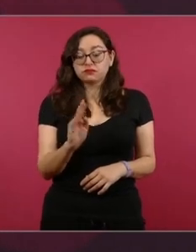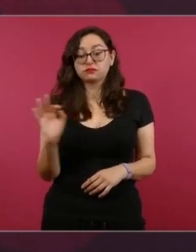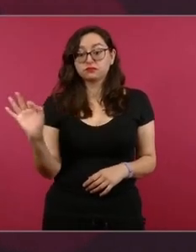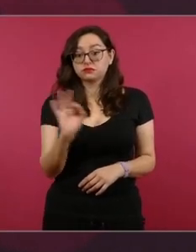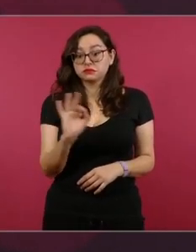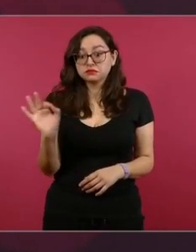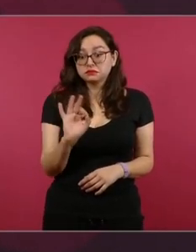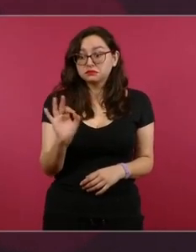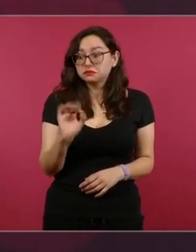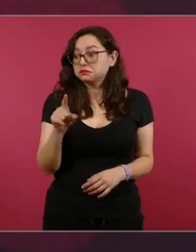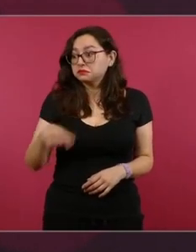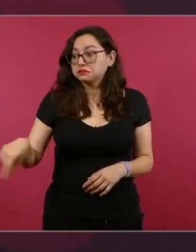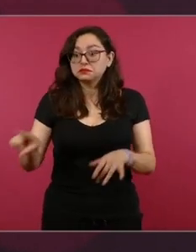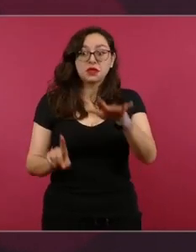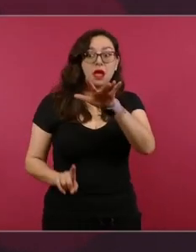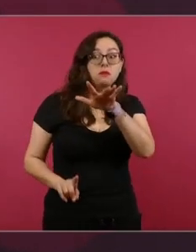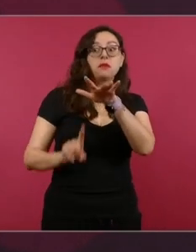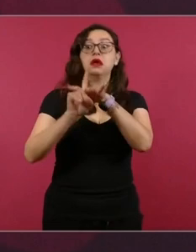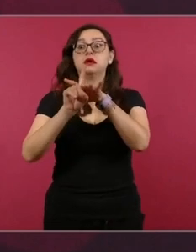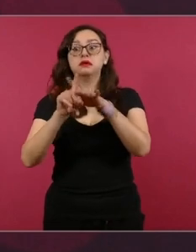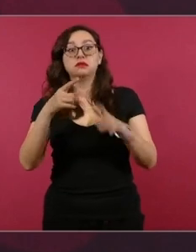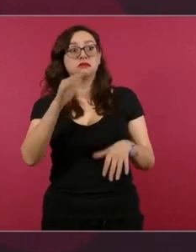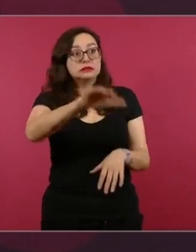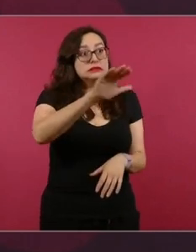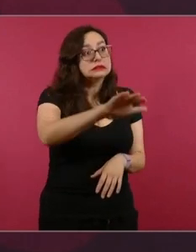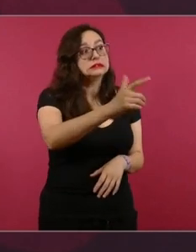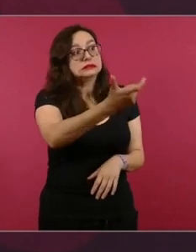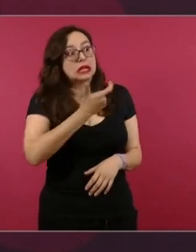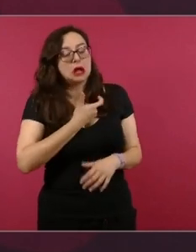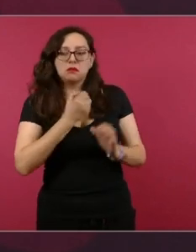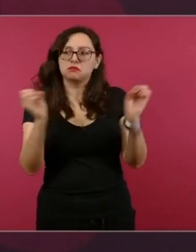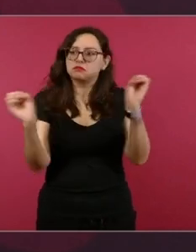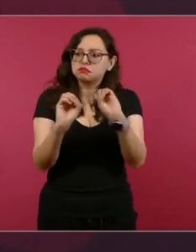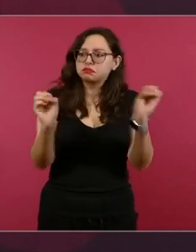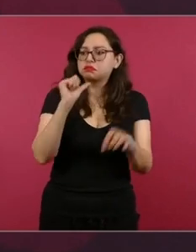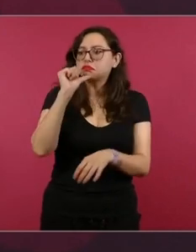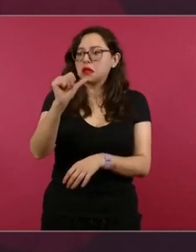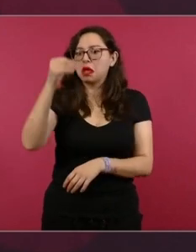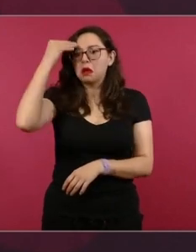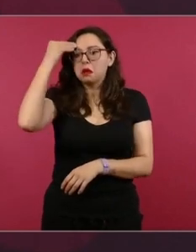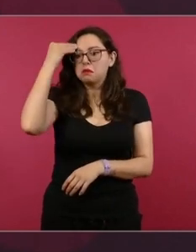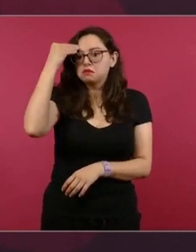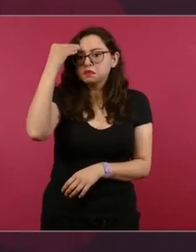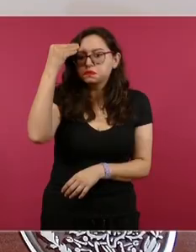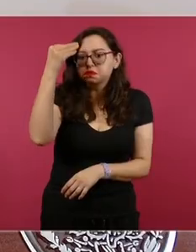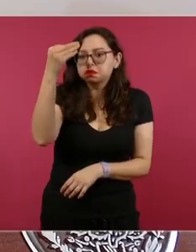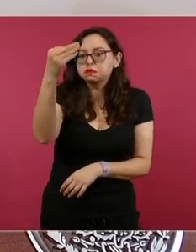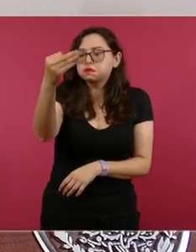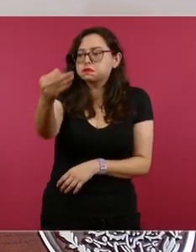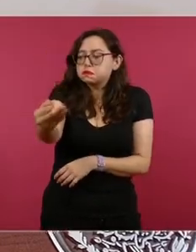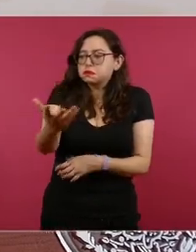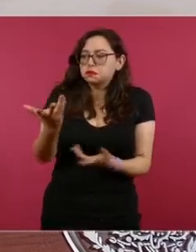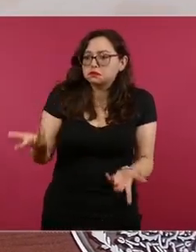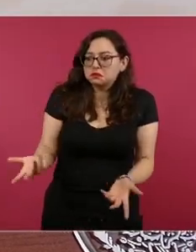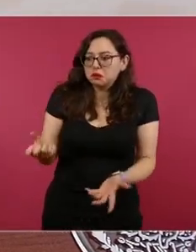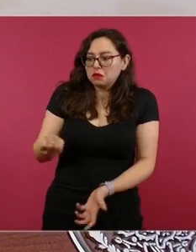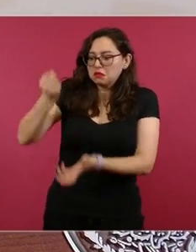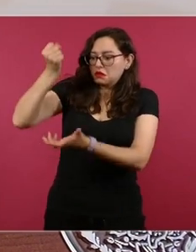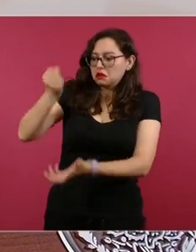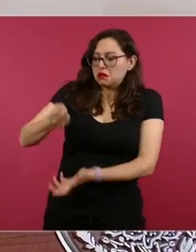que pase al fondo de pensiones del bienestar, al final de cuentas, para los